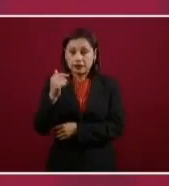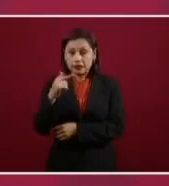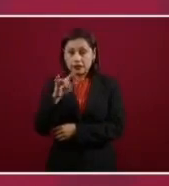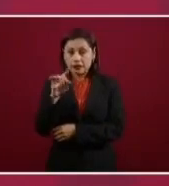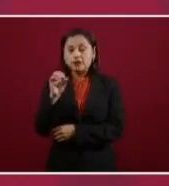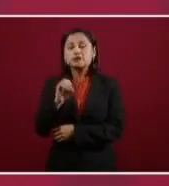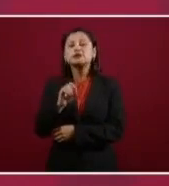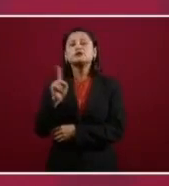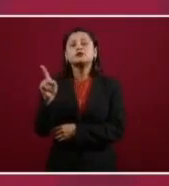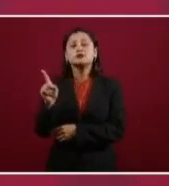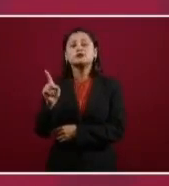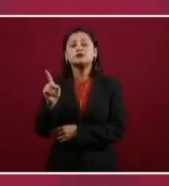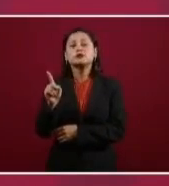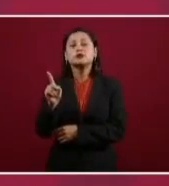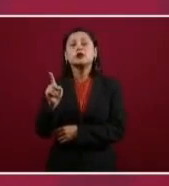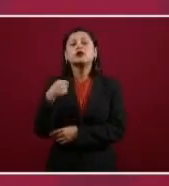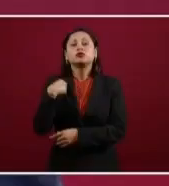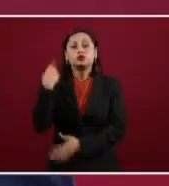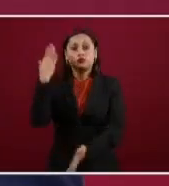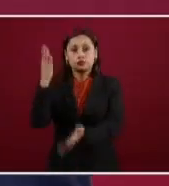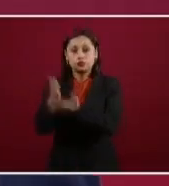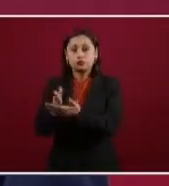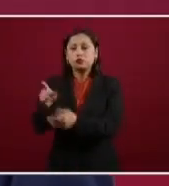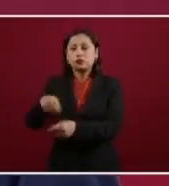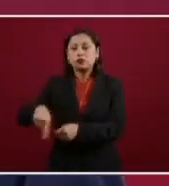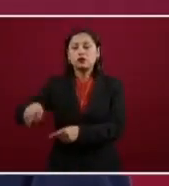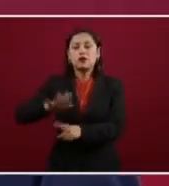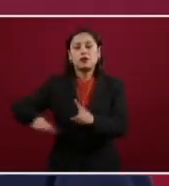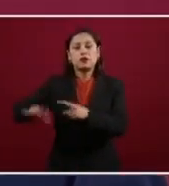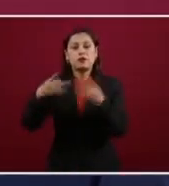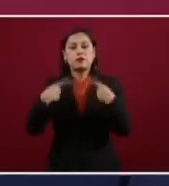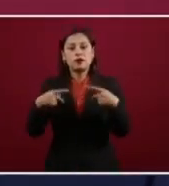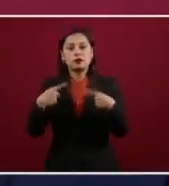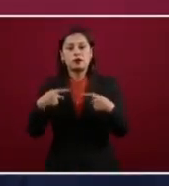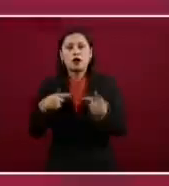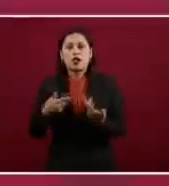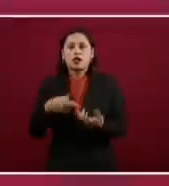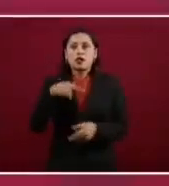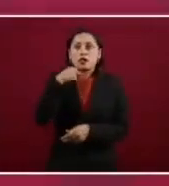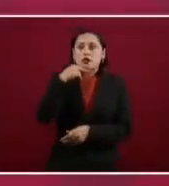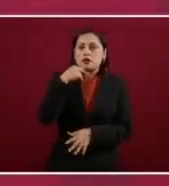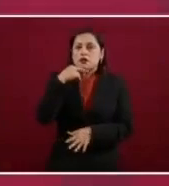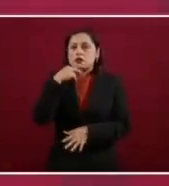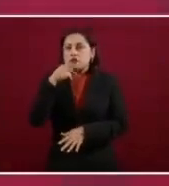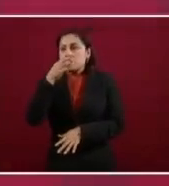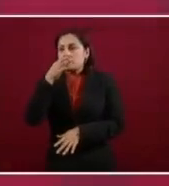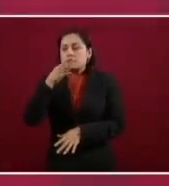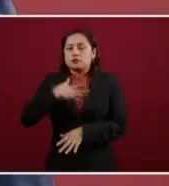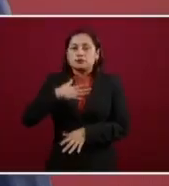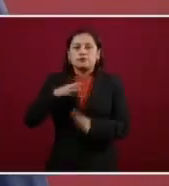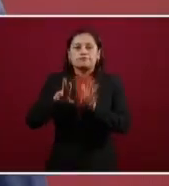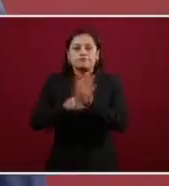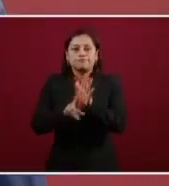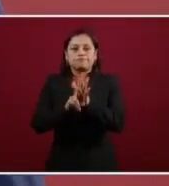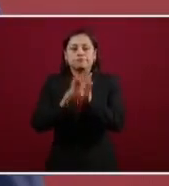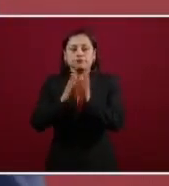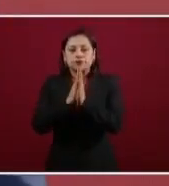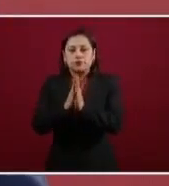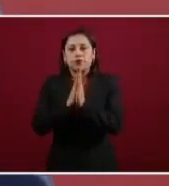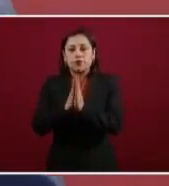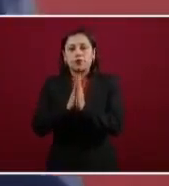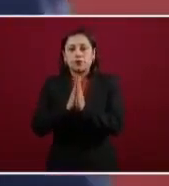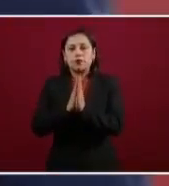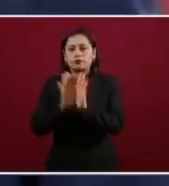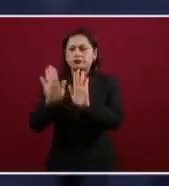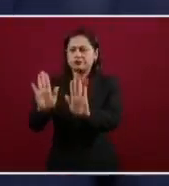d y alarma y dijimos lo vamos a resolver no vamos a